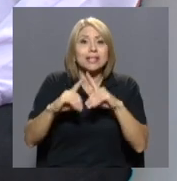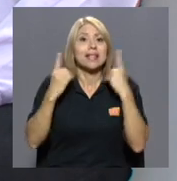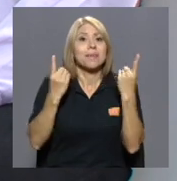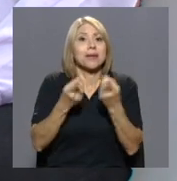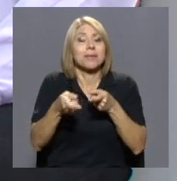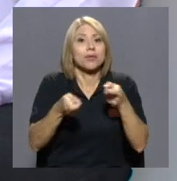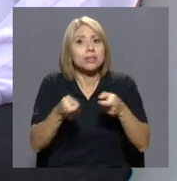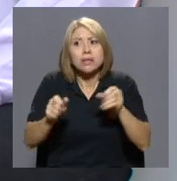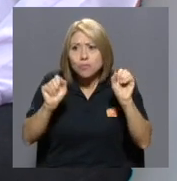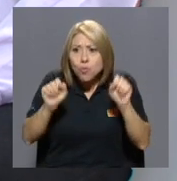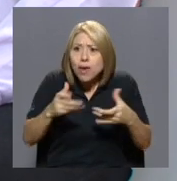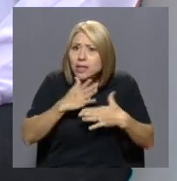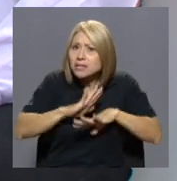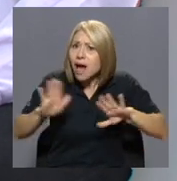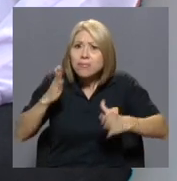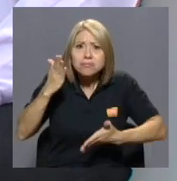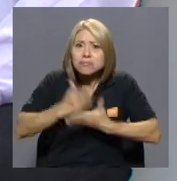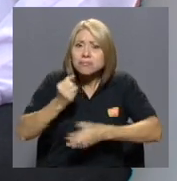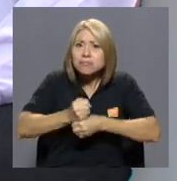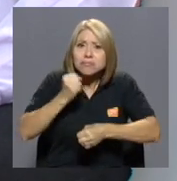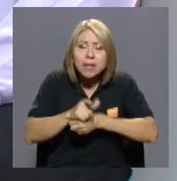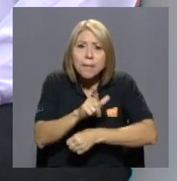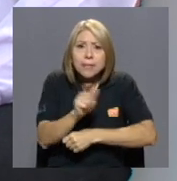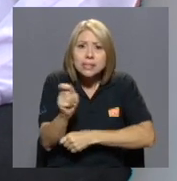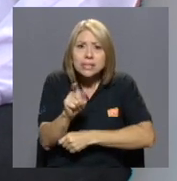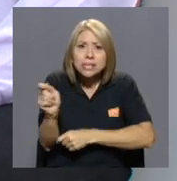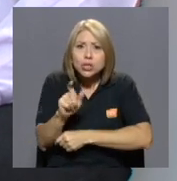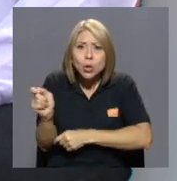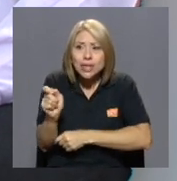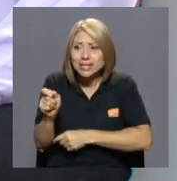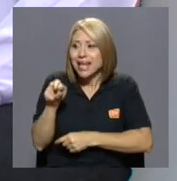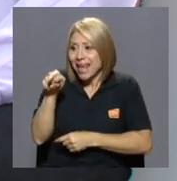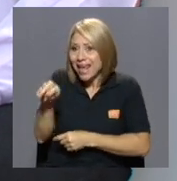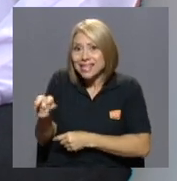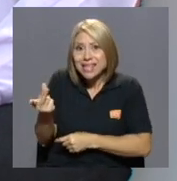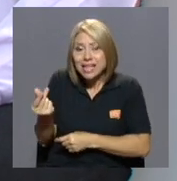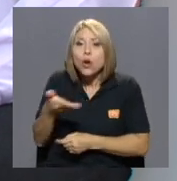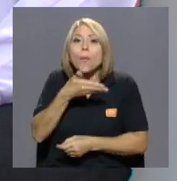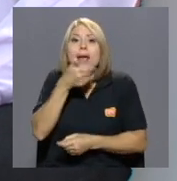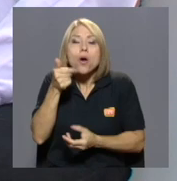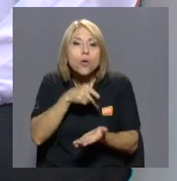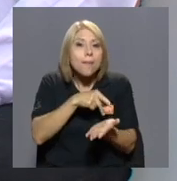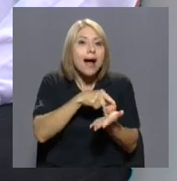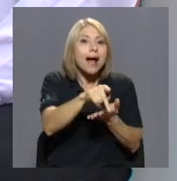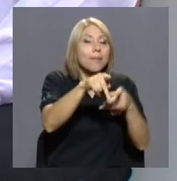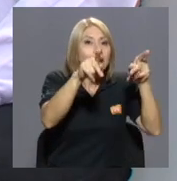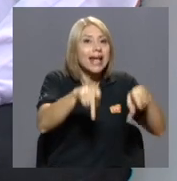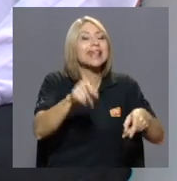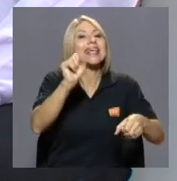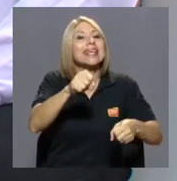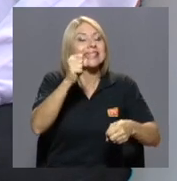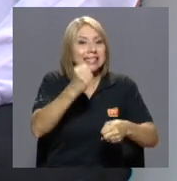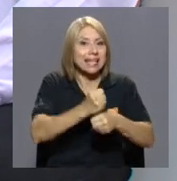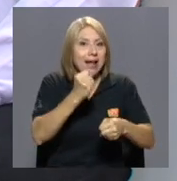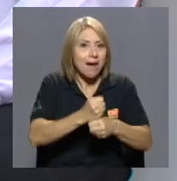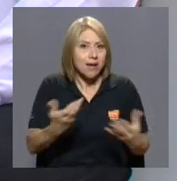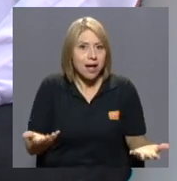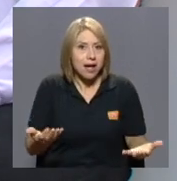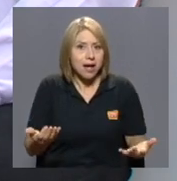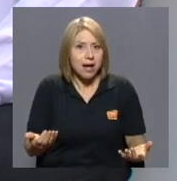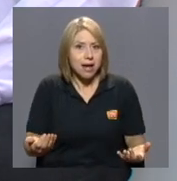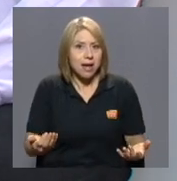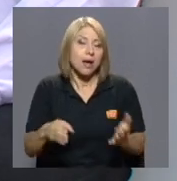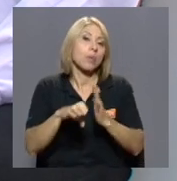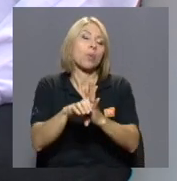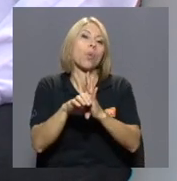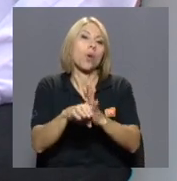administrativo y todo ese dinero paguémoselo a la gente que se supone que son los que sí trabajan. O sea, esto es como si en